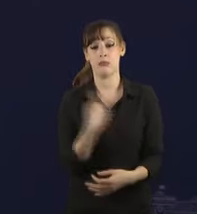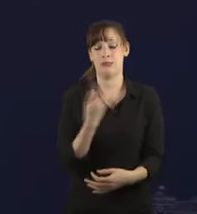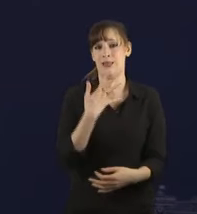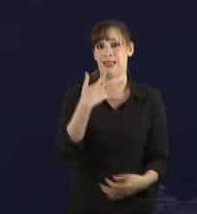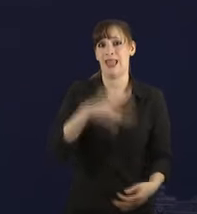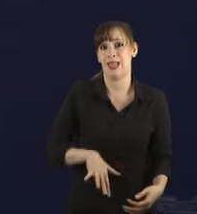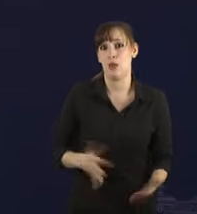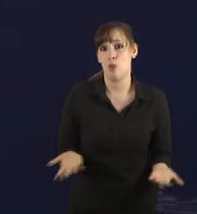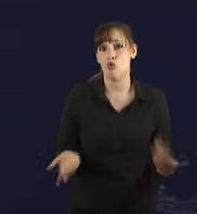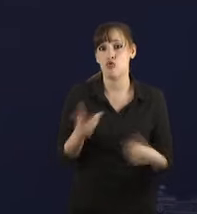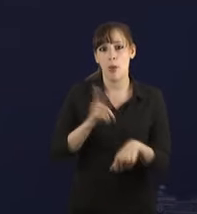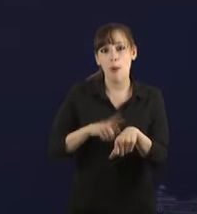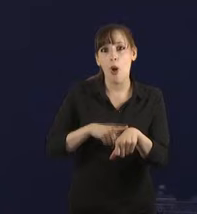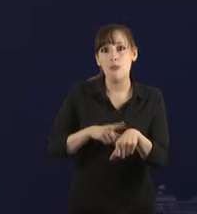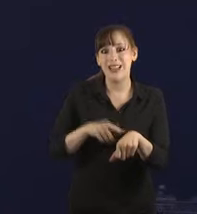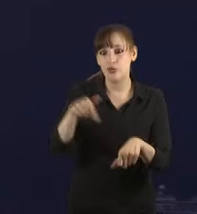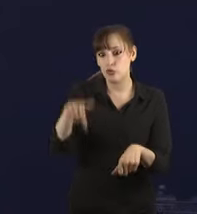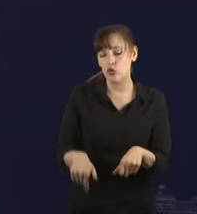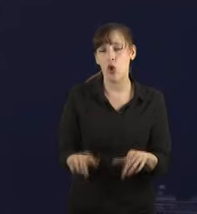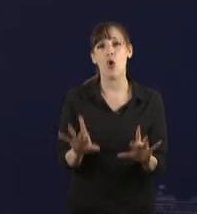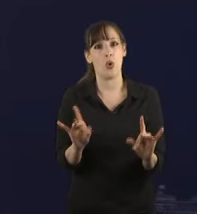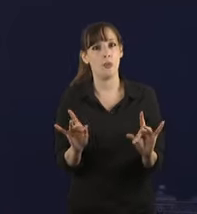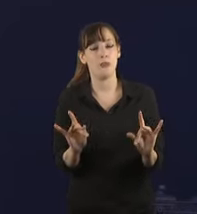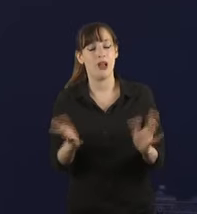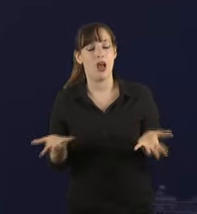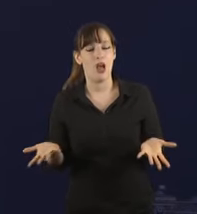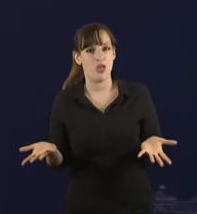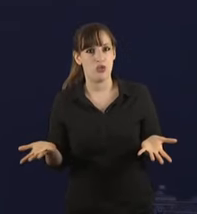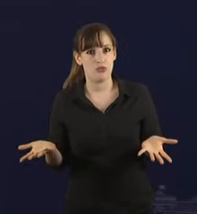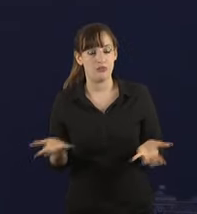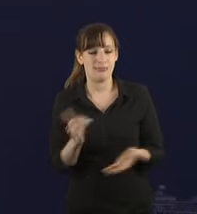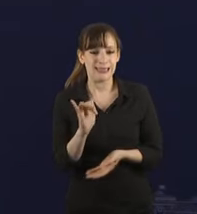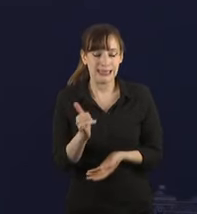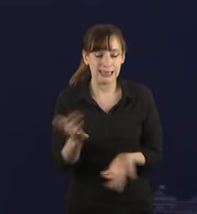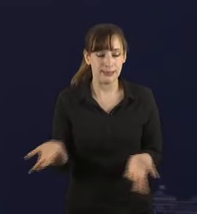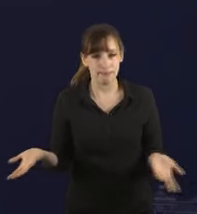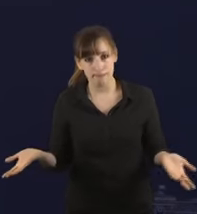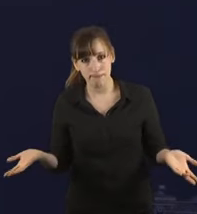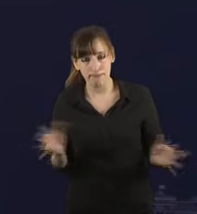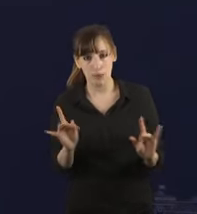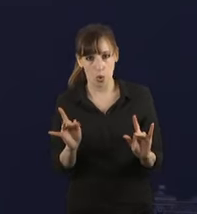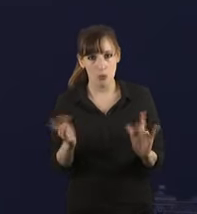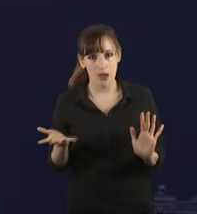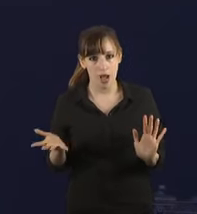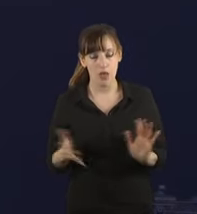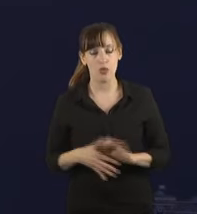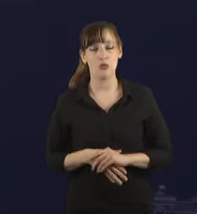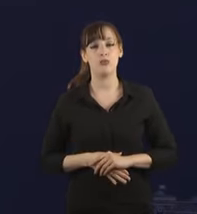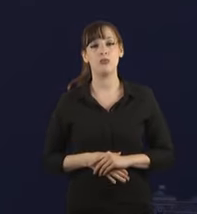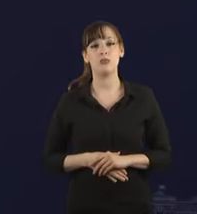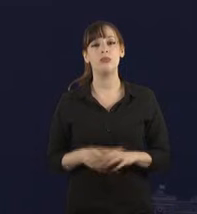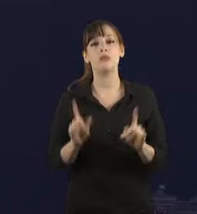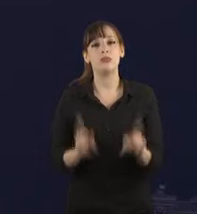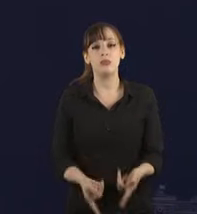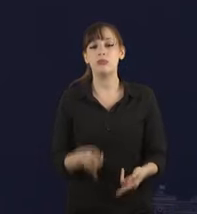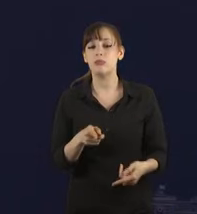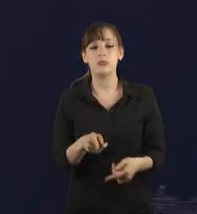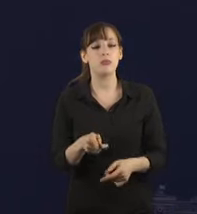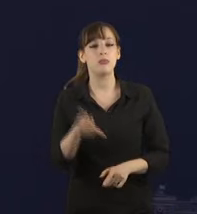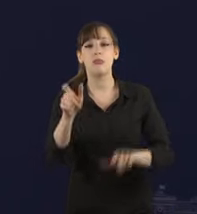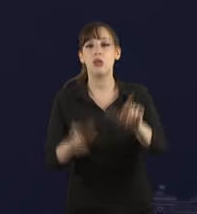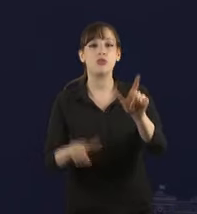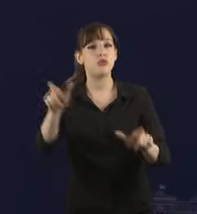momento sumamente complicado y apelando a que eh esta gente que apela